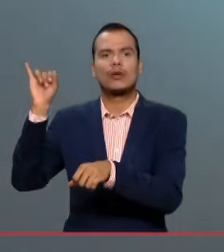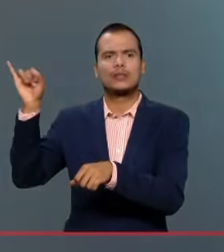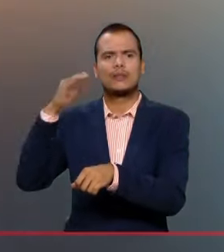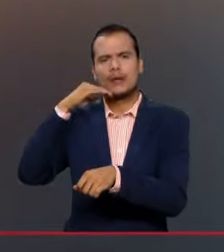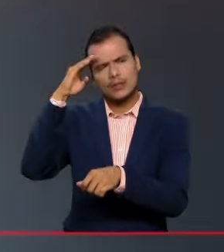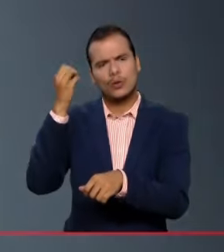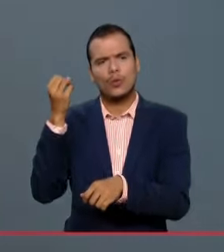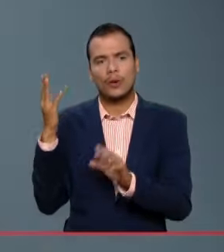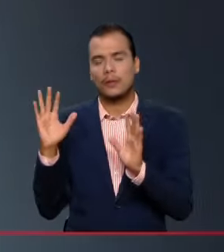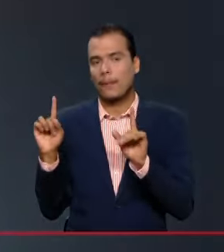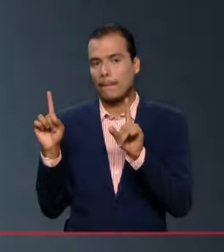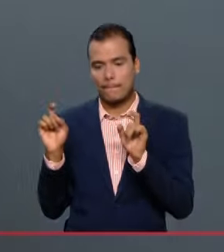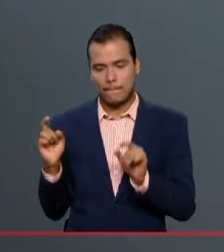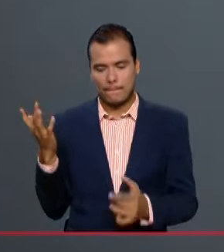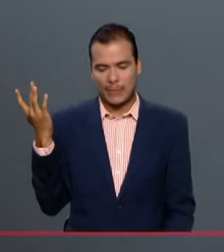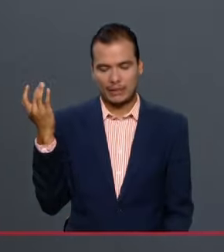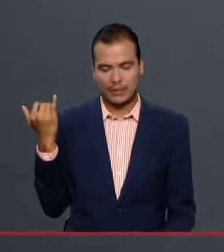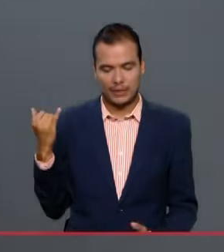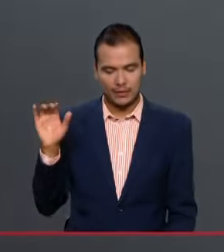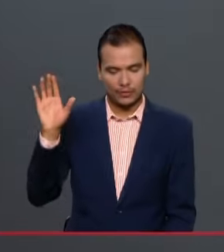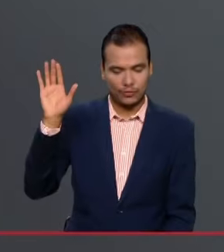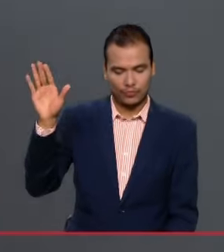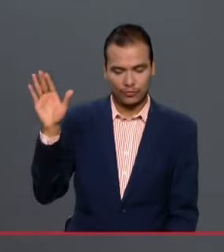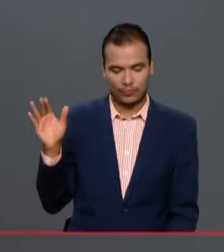Chocó. Son las noticias hasta ahora desde el Chocó.